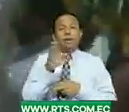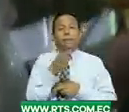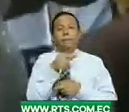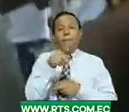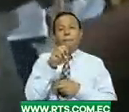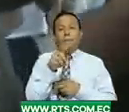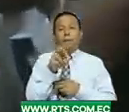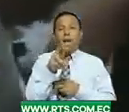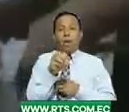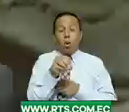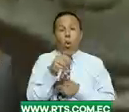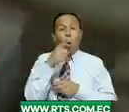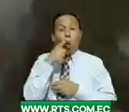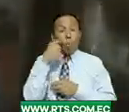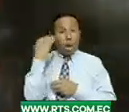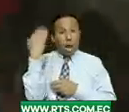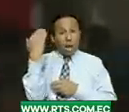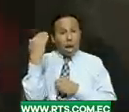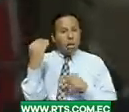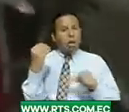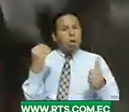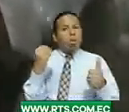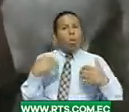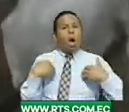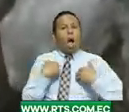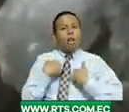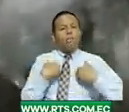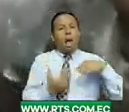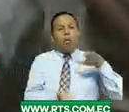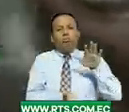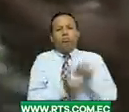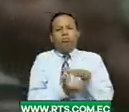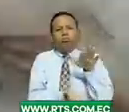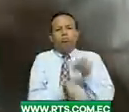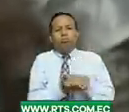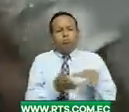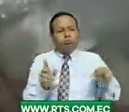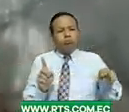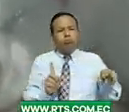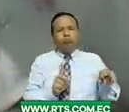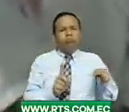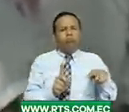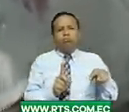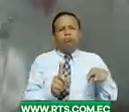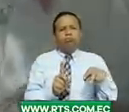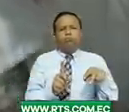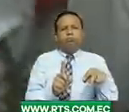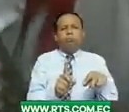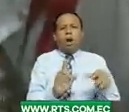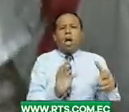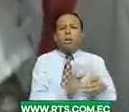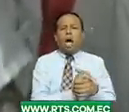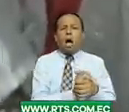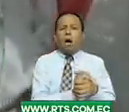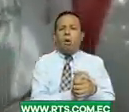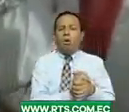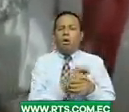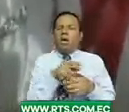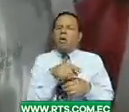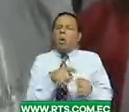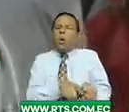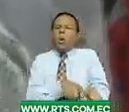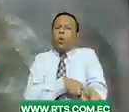rito tradicional para pedir prosperidad y abundancia para su pueblo. Si bien se trata de una tradición de más